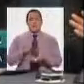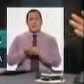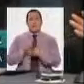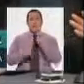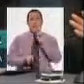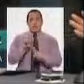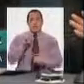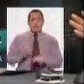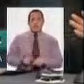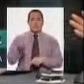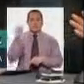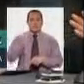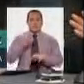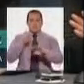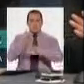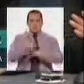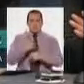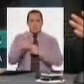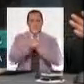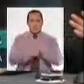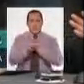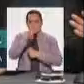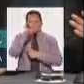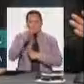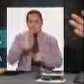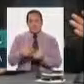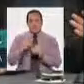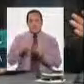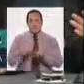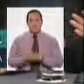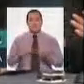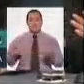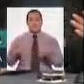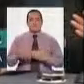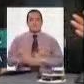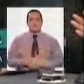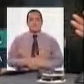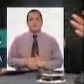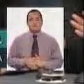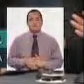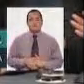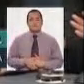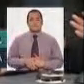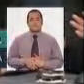fuimos a defender al Perú en este caso.